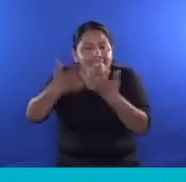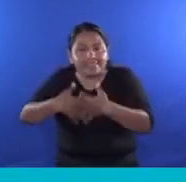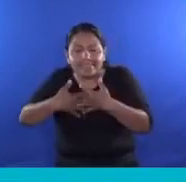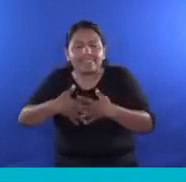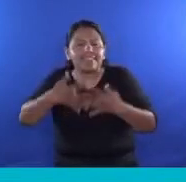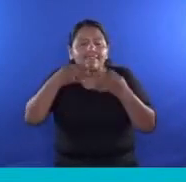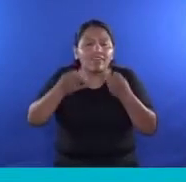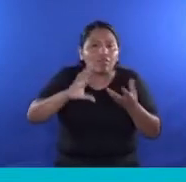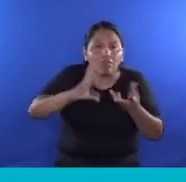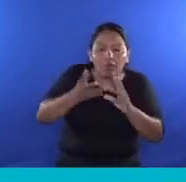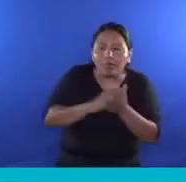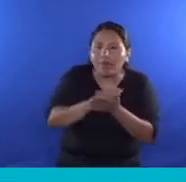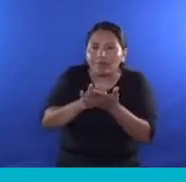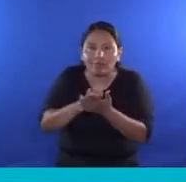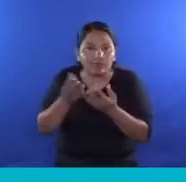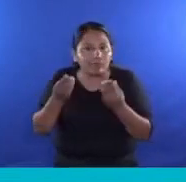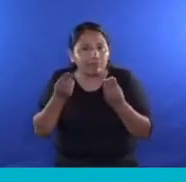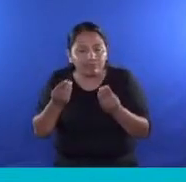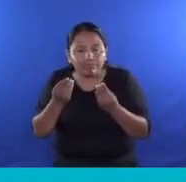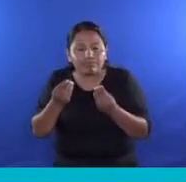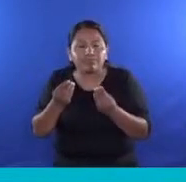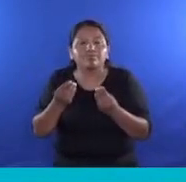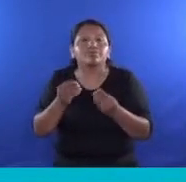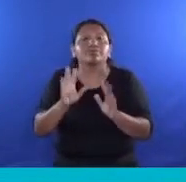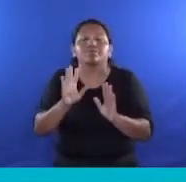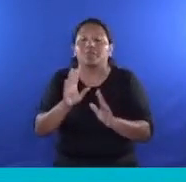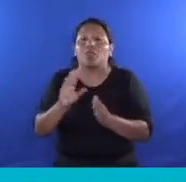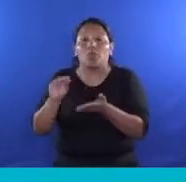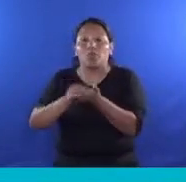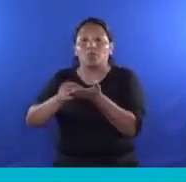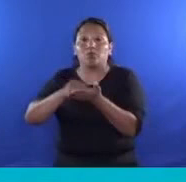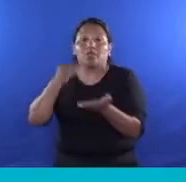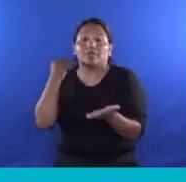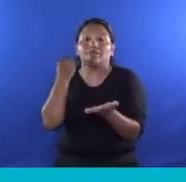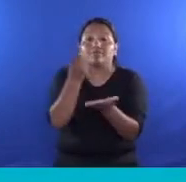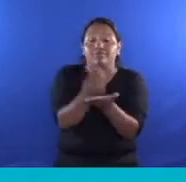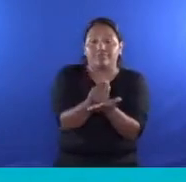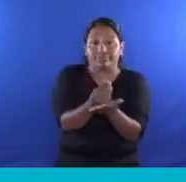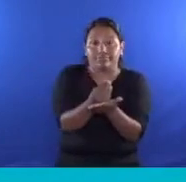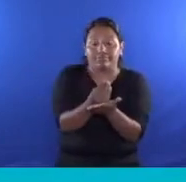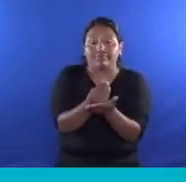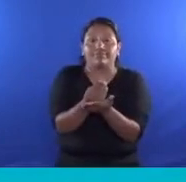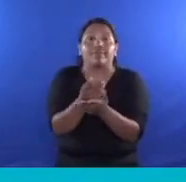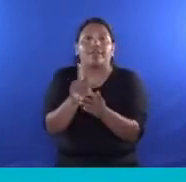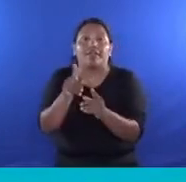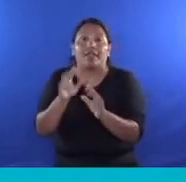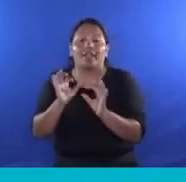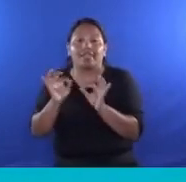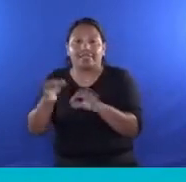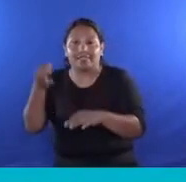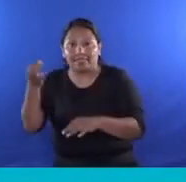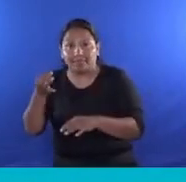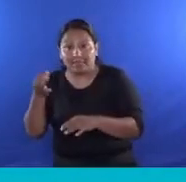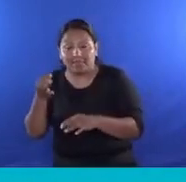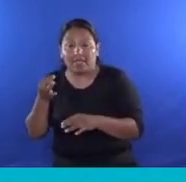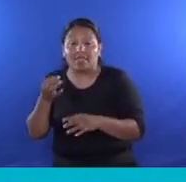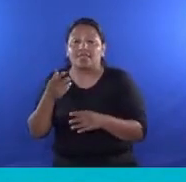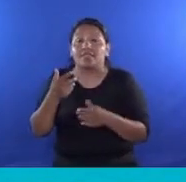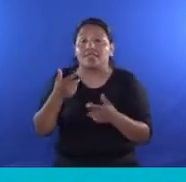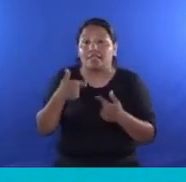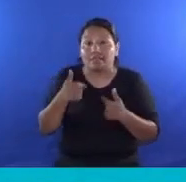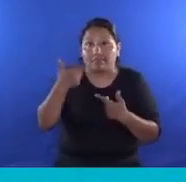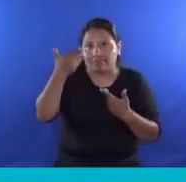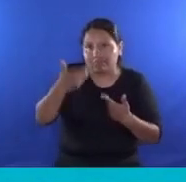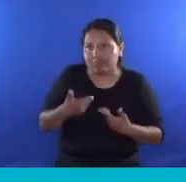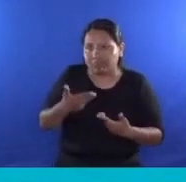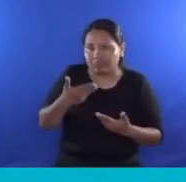aborda, con la asunción de un diputado en el régimen de licencia extraordinaria, y está hablando un diputado que está